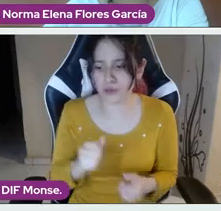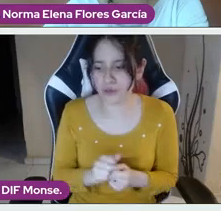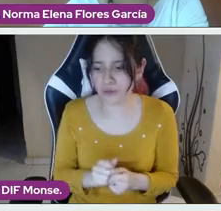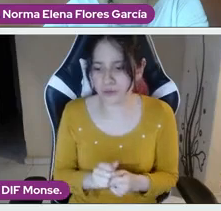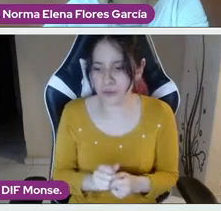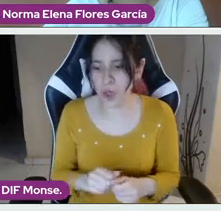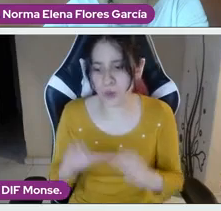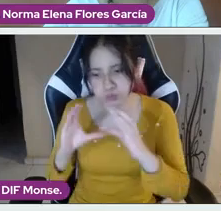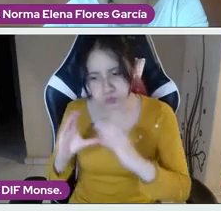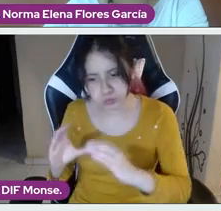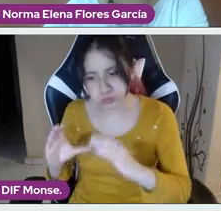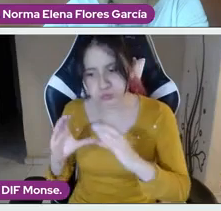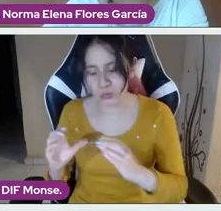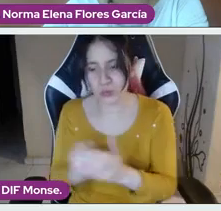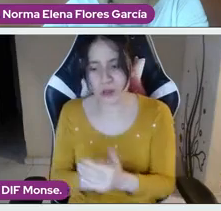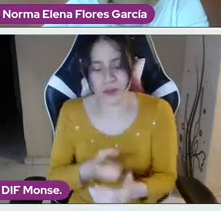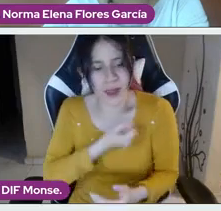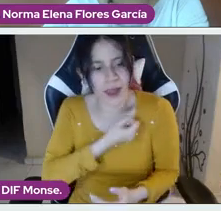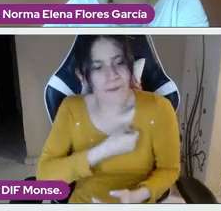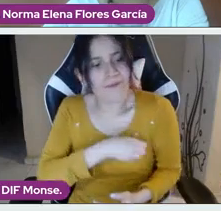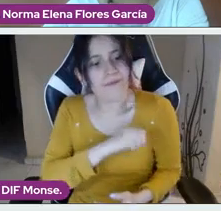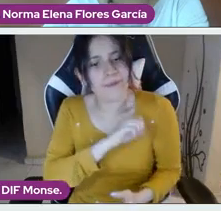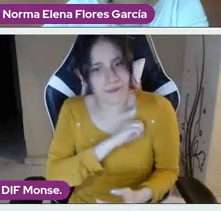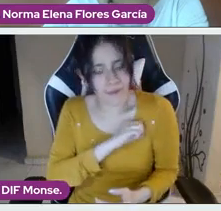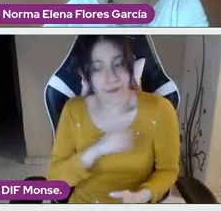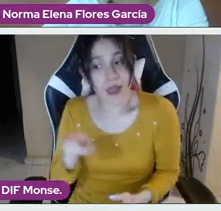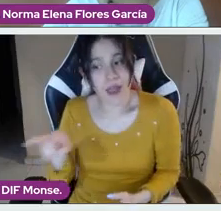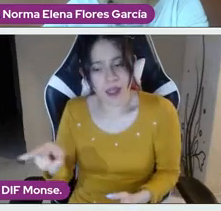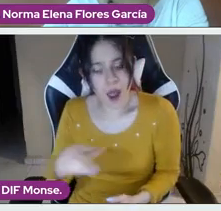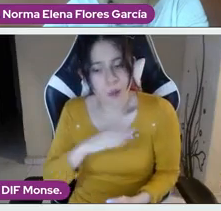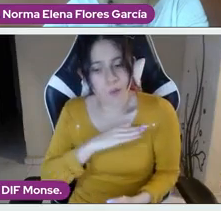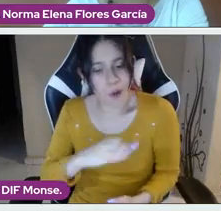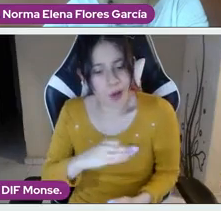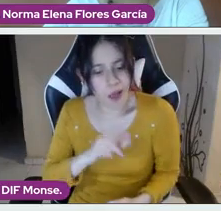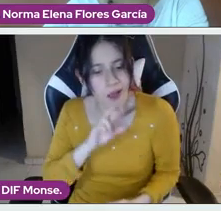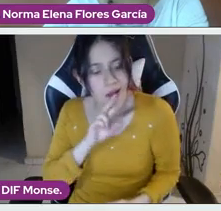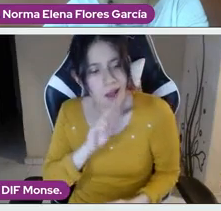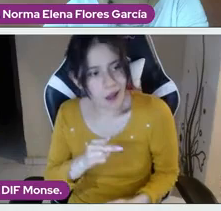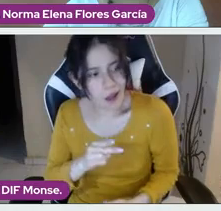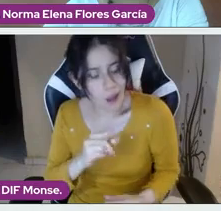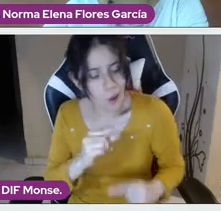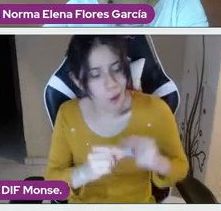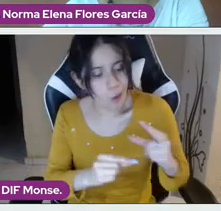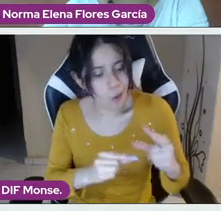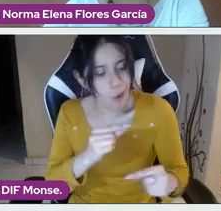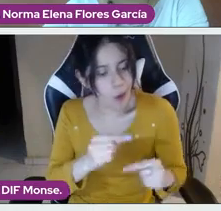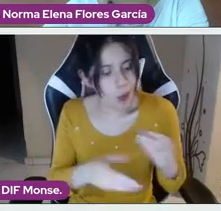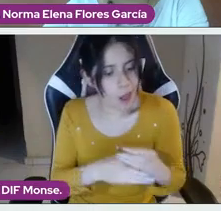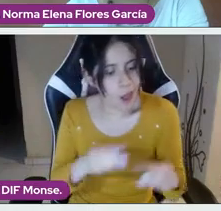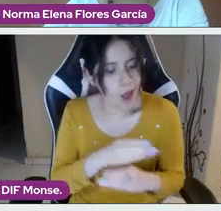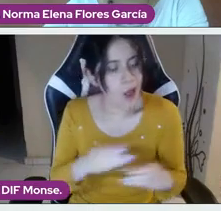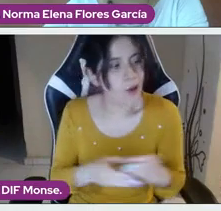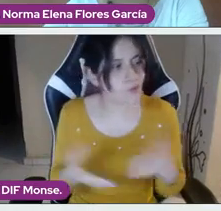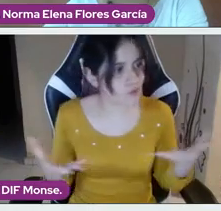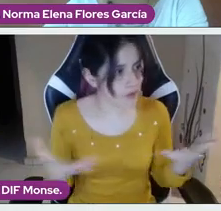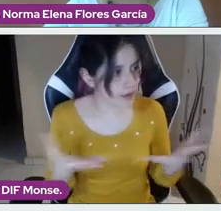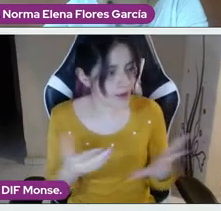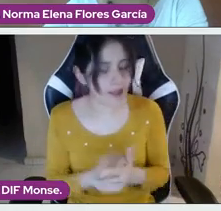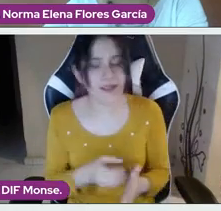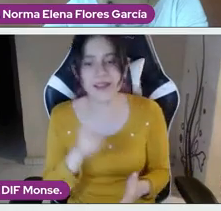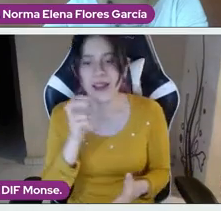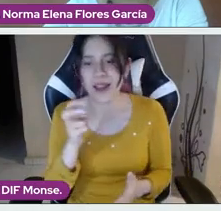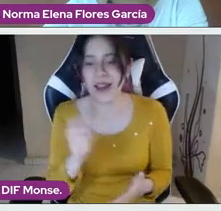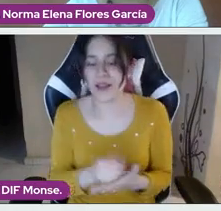muy sana, para que él pueda desarrollar sus recursos y sus habilidades. Para esto me parece muy